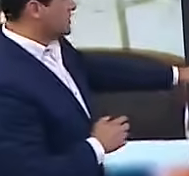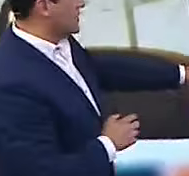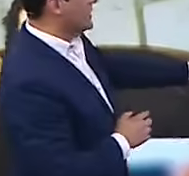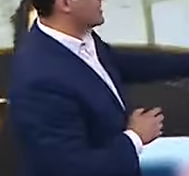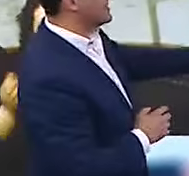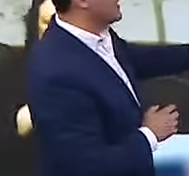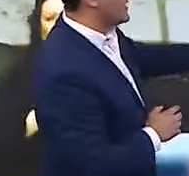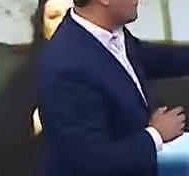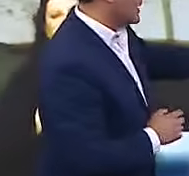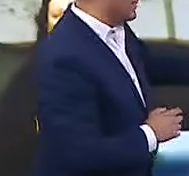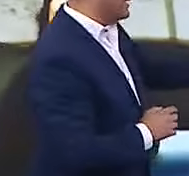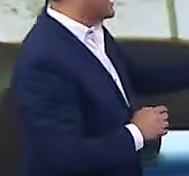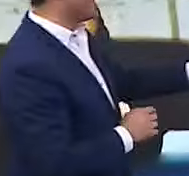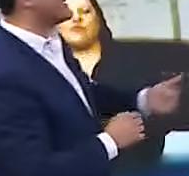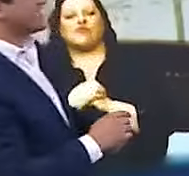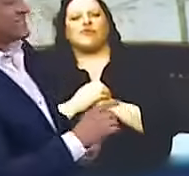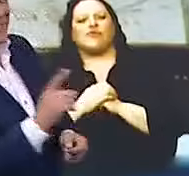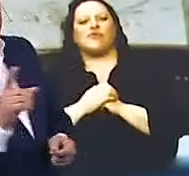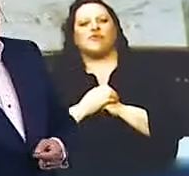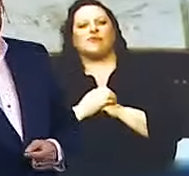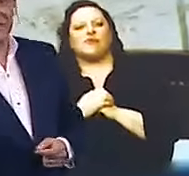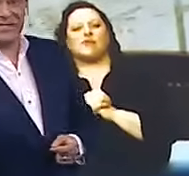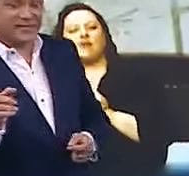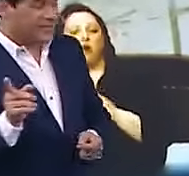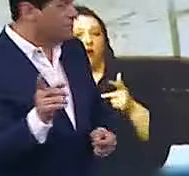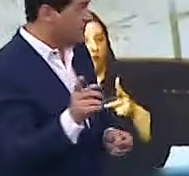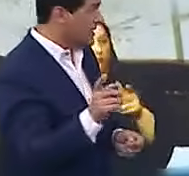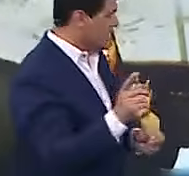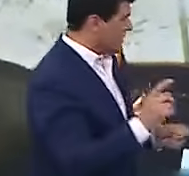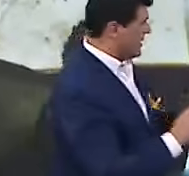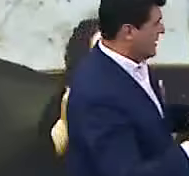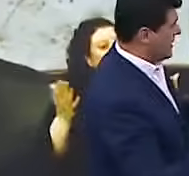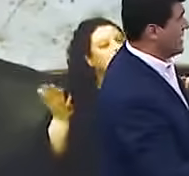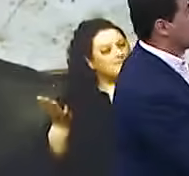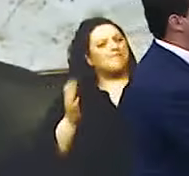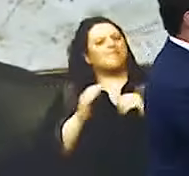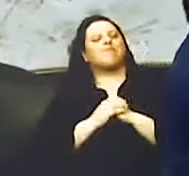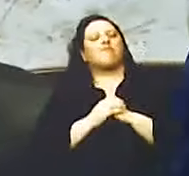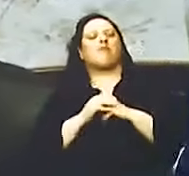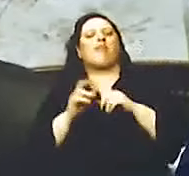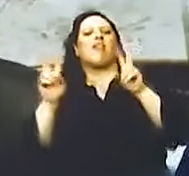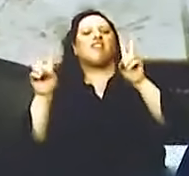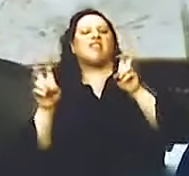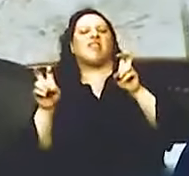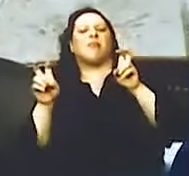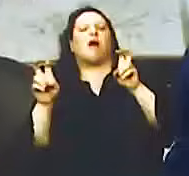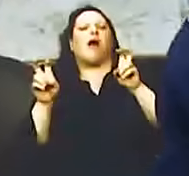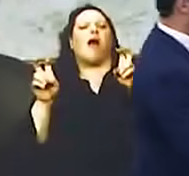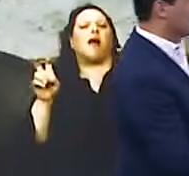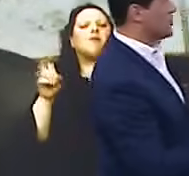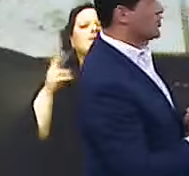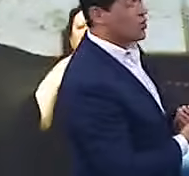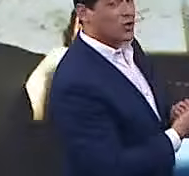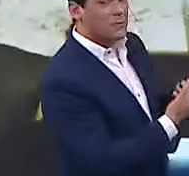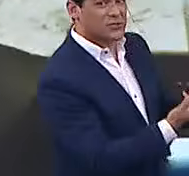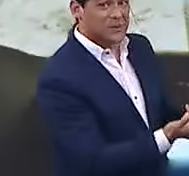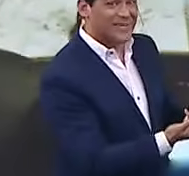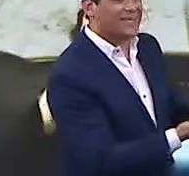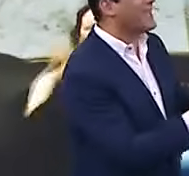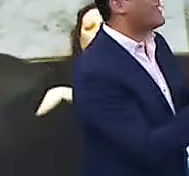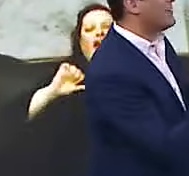esta posibilidad de eliminar ganancias y llegaba a ser presidente, era porque ya tenía como información o